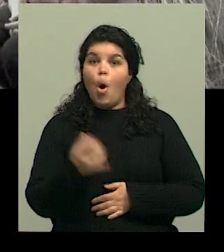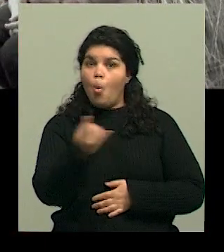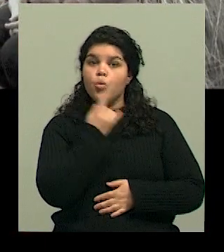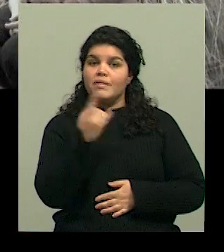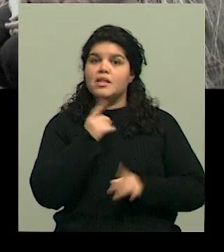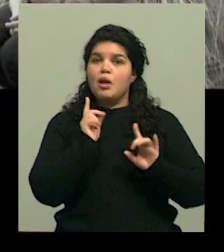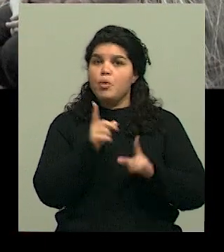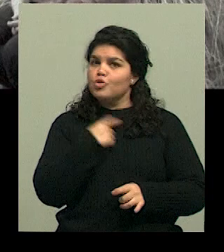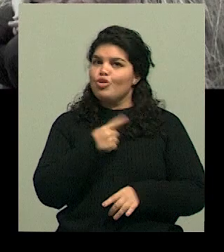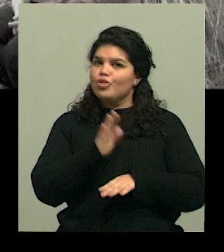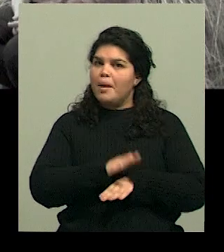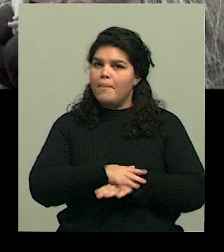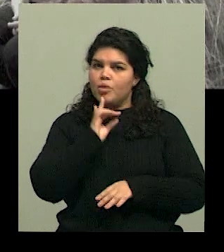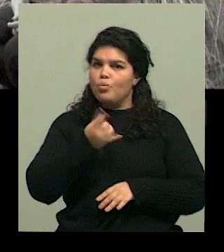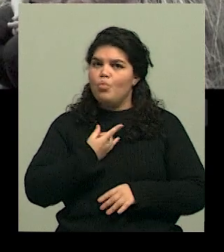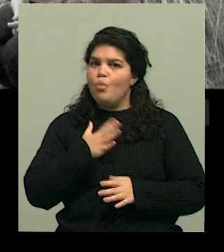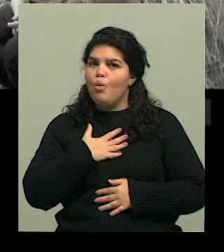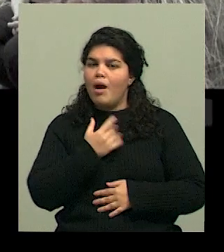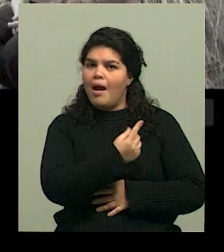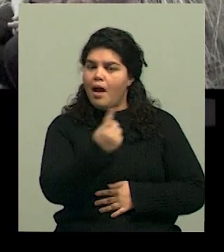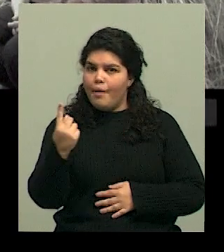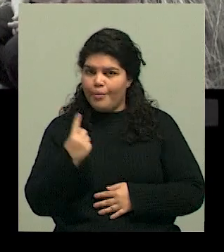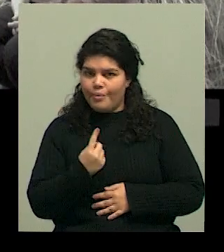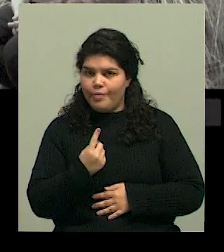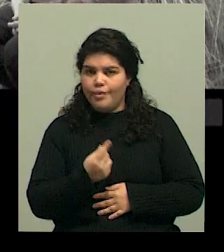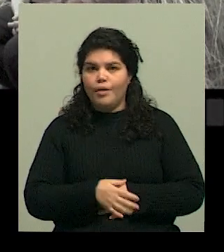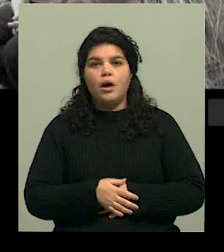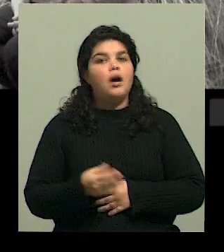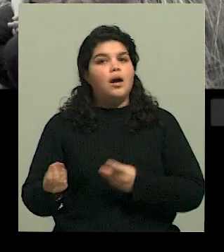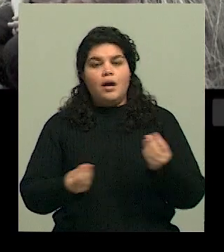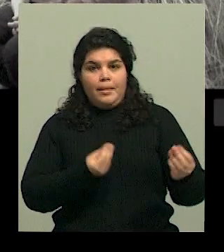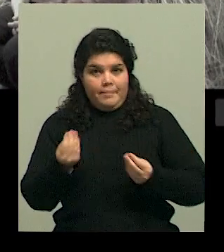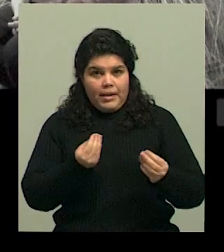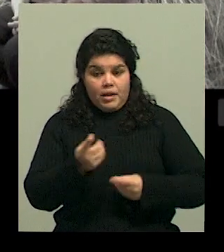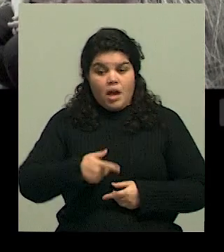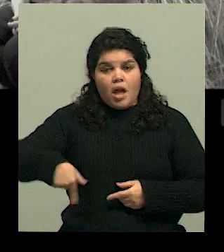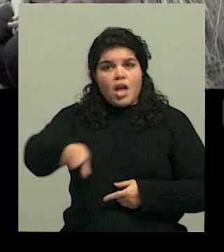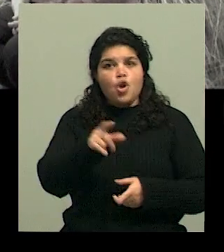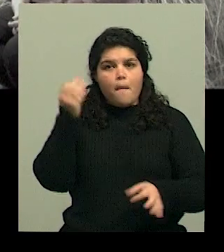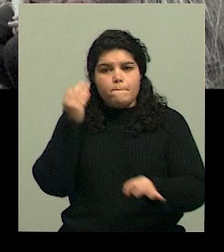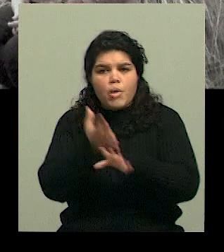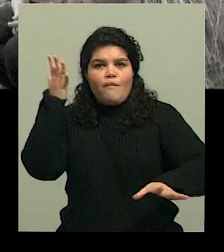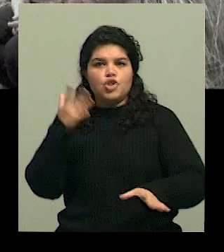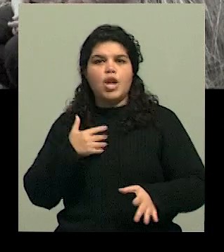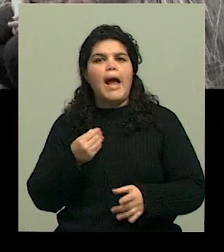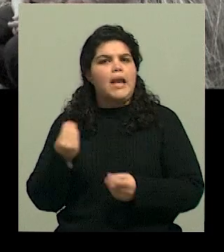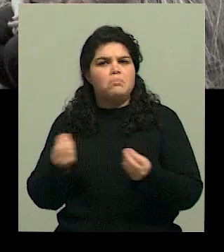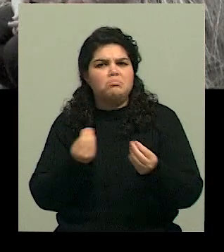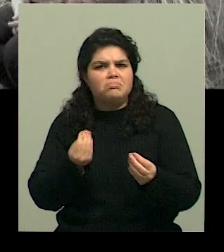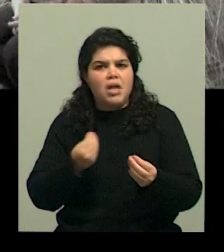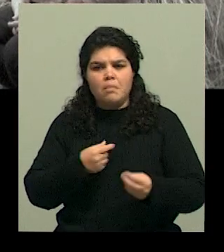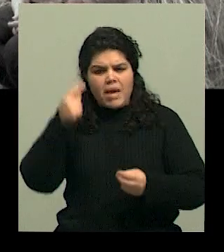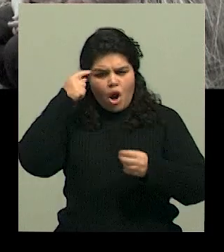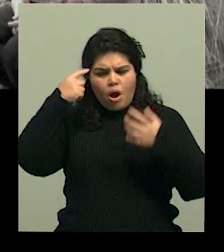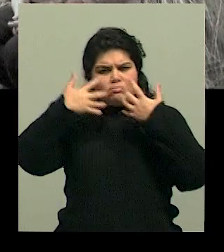universitarios, especialmente, porque lo que se necesitan son profesionales con espíritu crítico de la